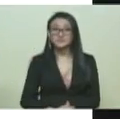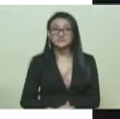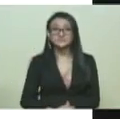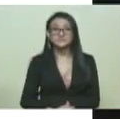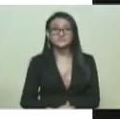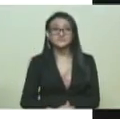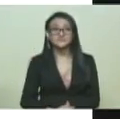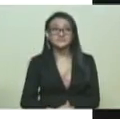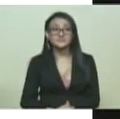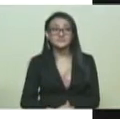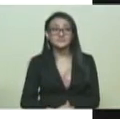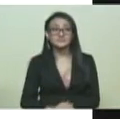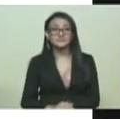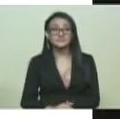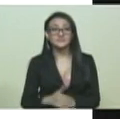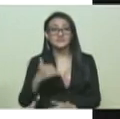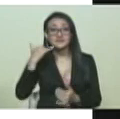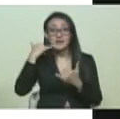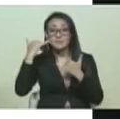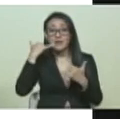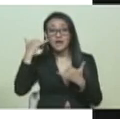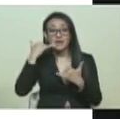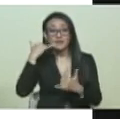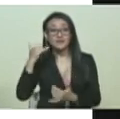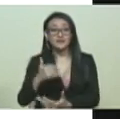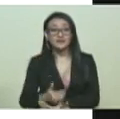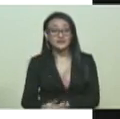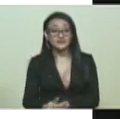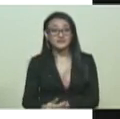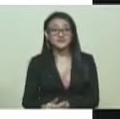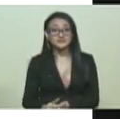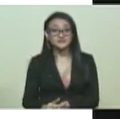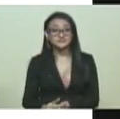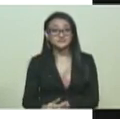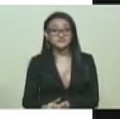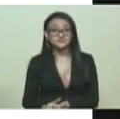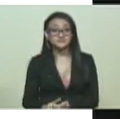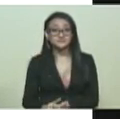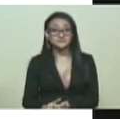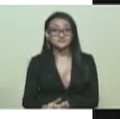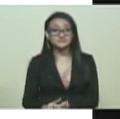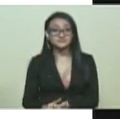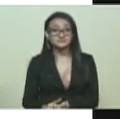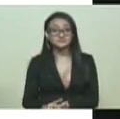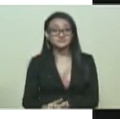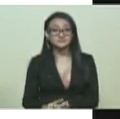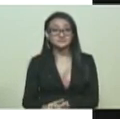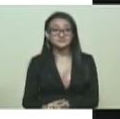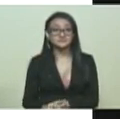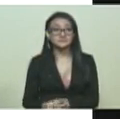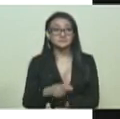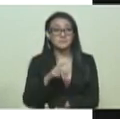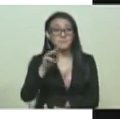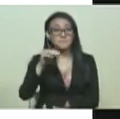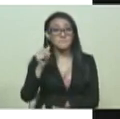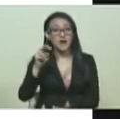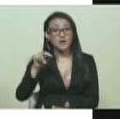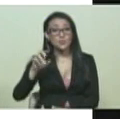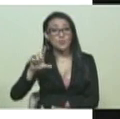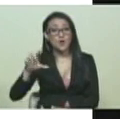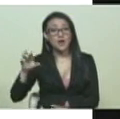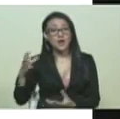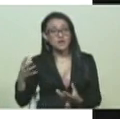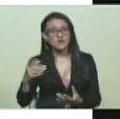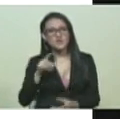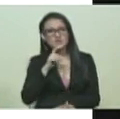Son registros de llamadas telefónicas que tiene Manuel Chacín Díaz con